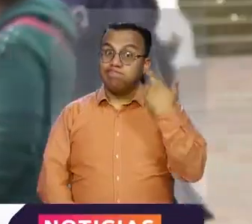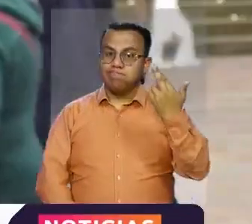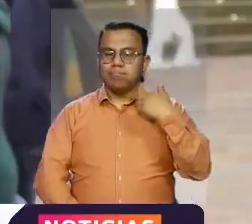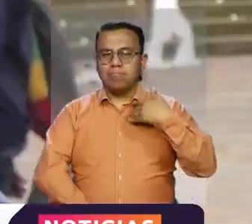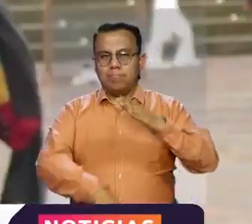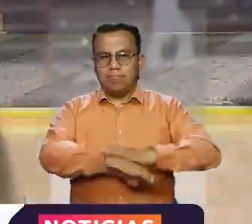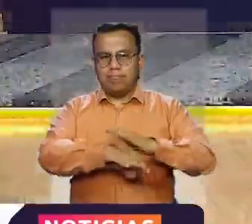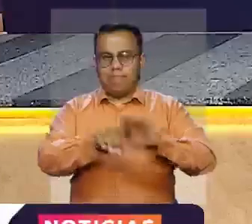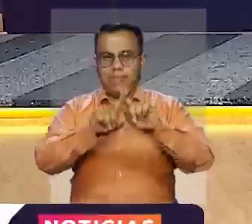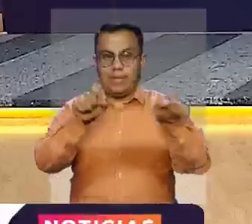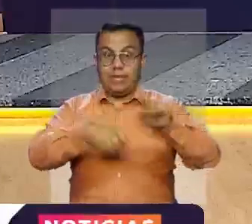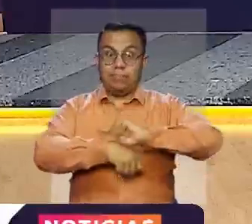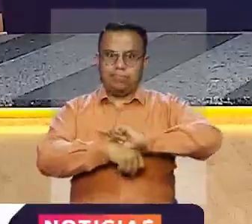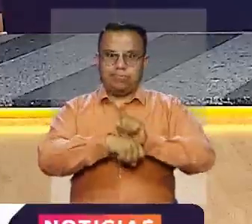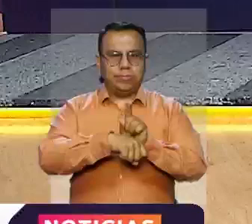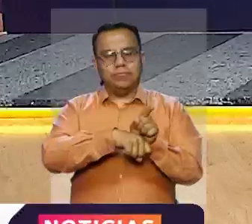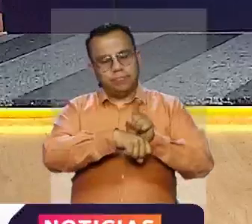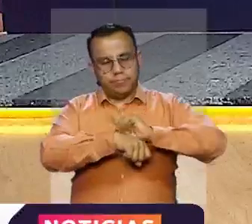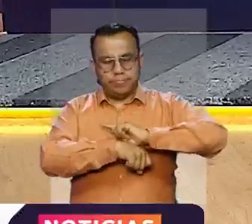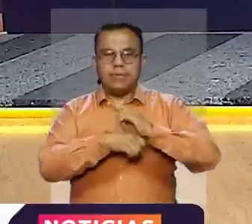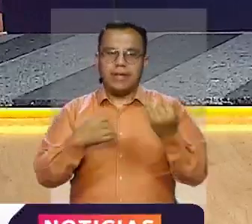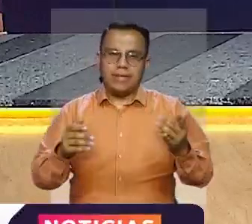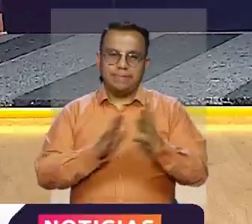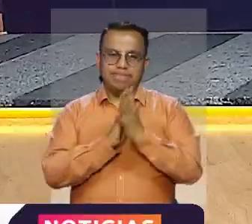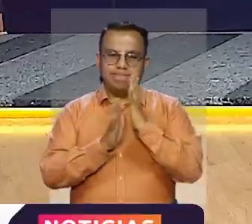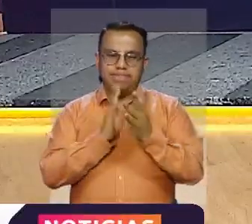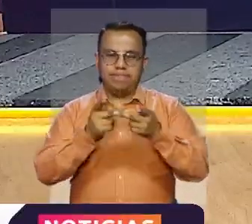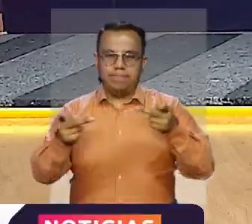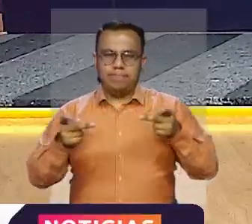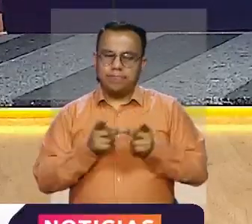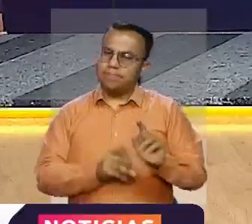a disminuir la velocidad. Me despido desde el centro de la ciudad, Esteban Bejarano, Noticias Capital.